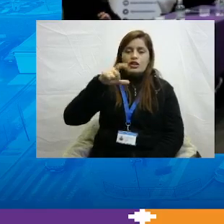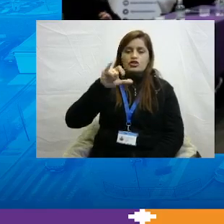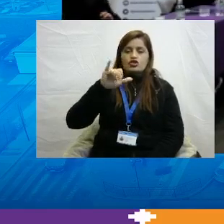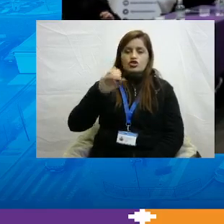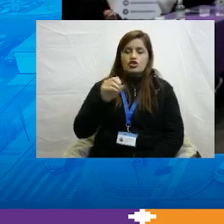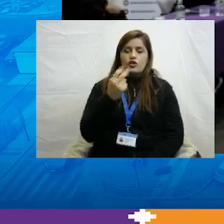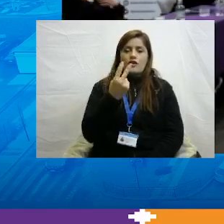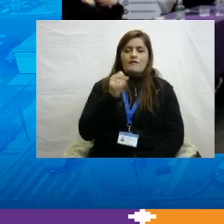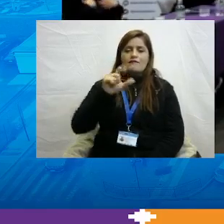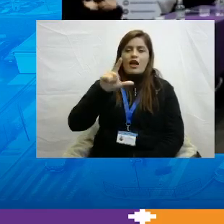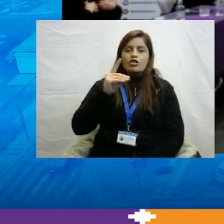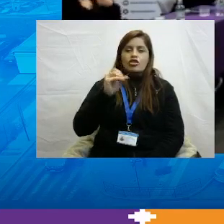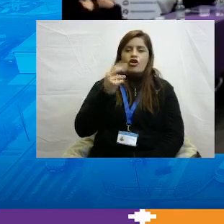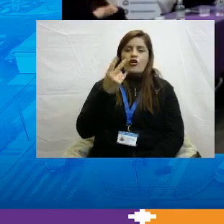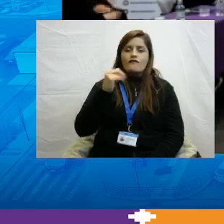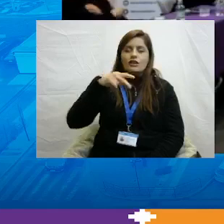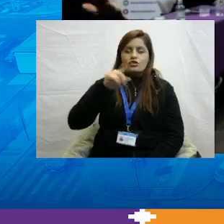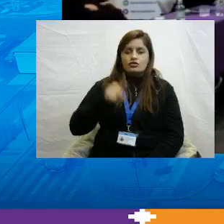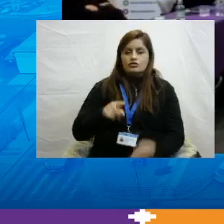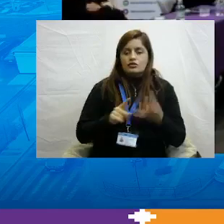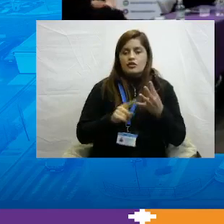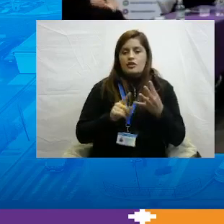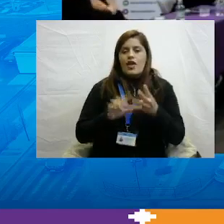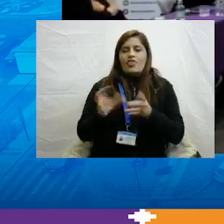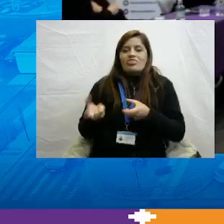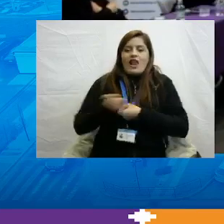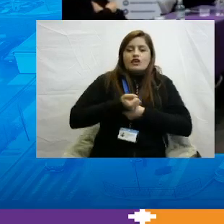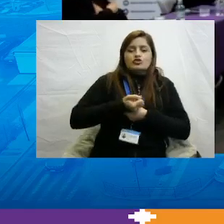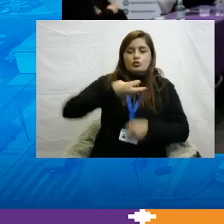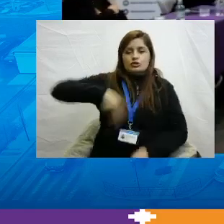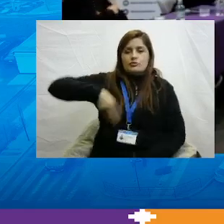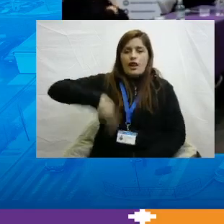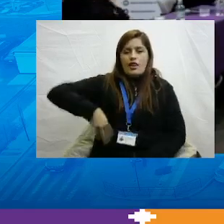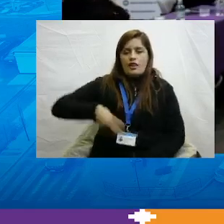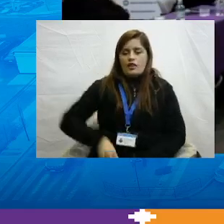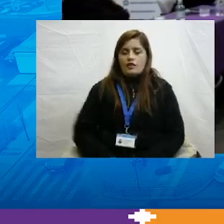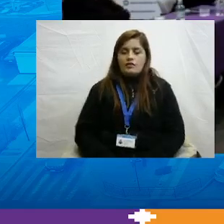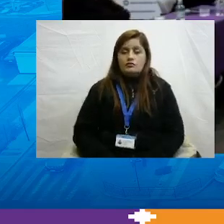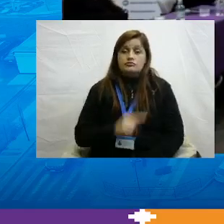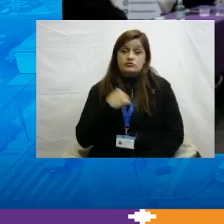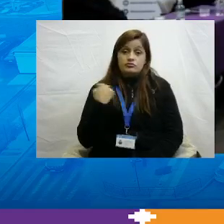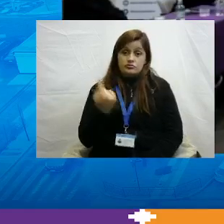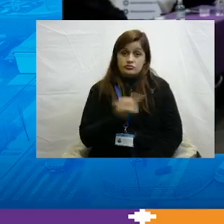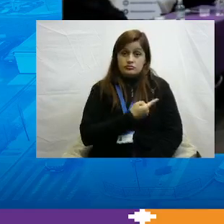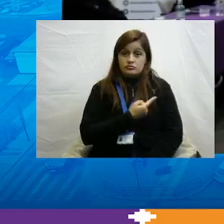delegación municipal. Siempre nosotros como vecinos venimos acá al